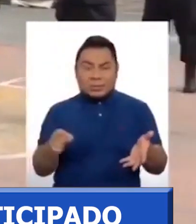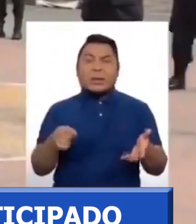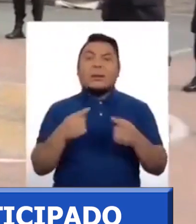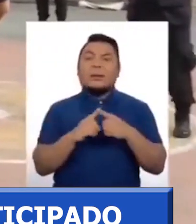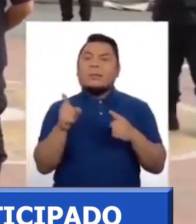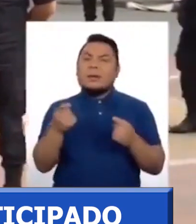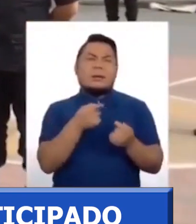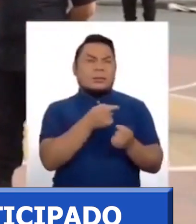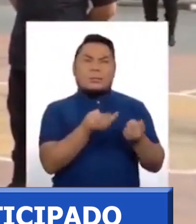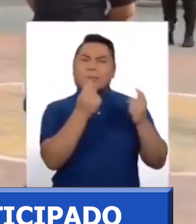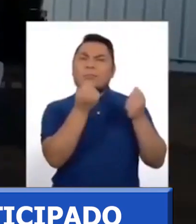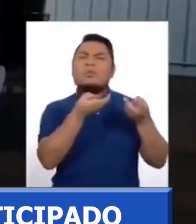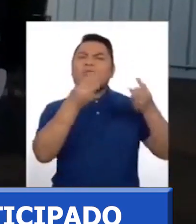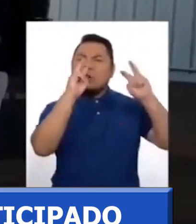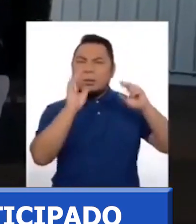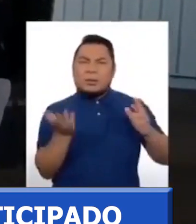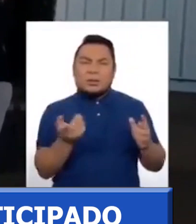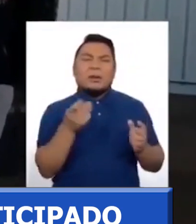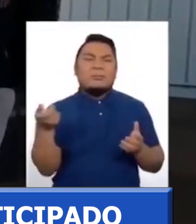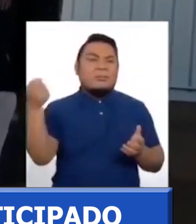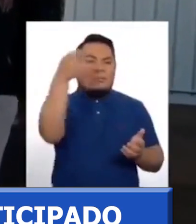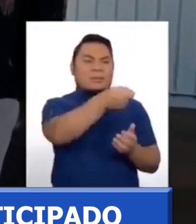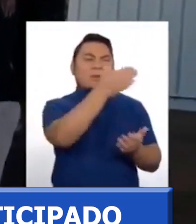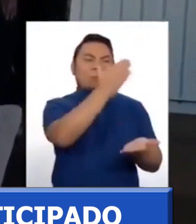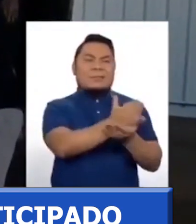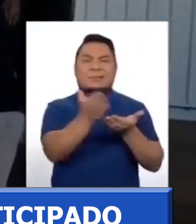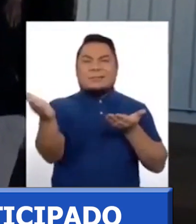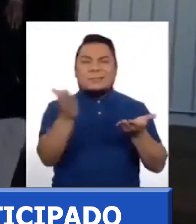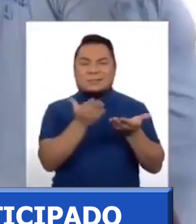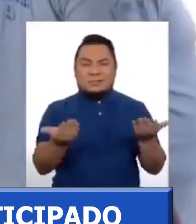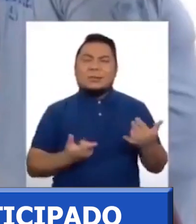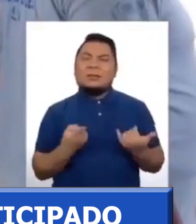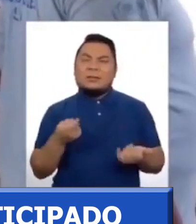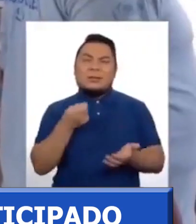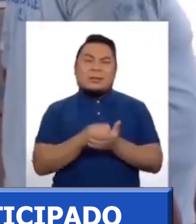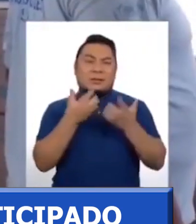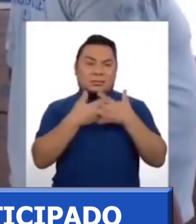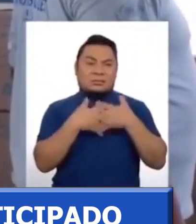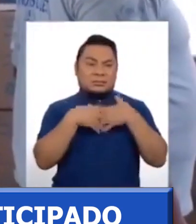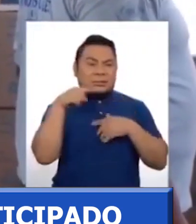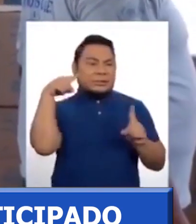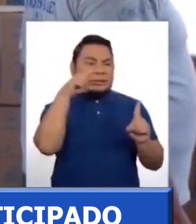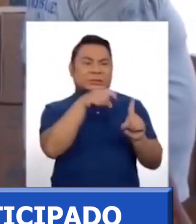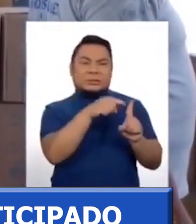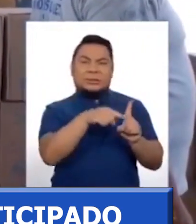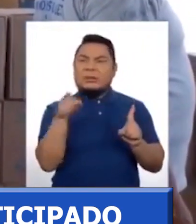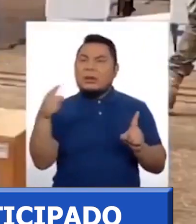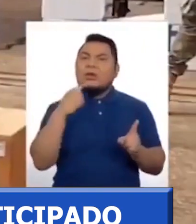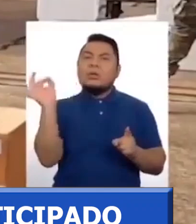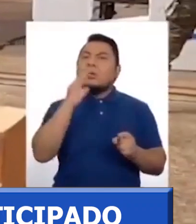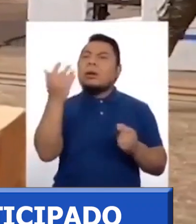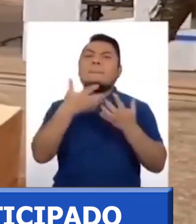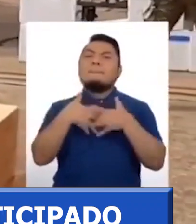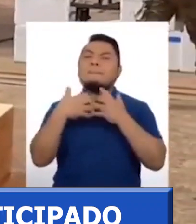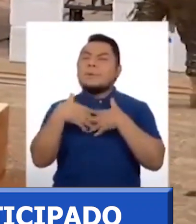su designación como gerente general del Fondo de Ayuda Funeraria de la Policía. Otro caso comentado por el